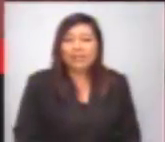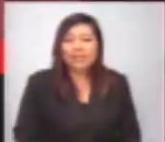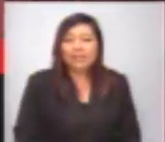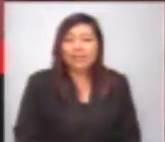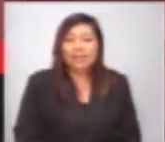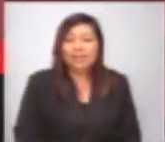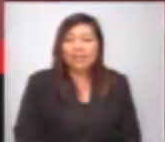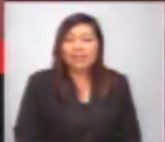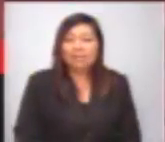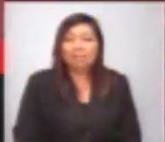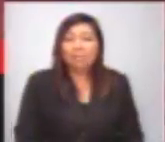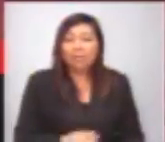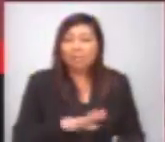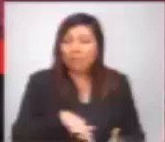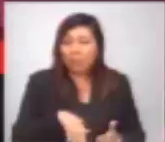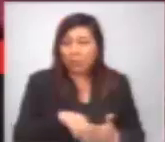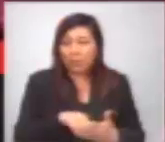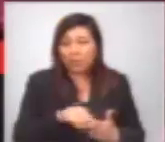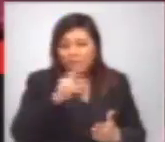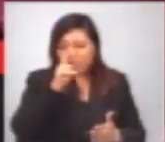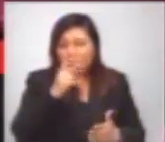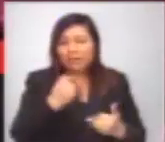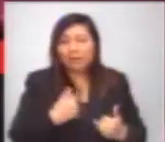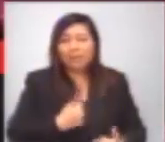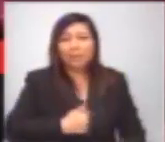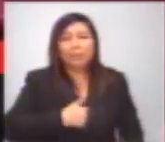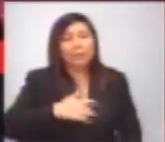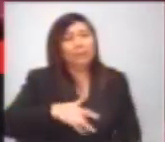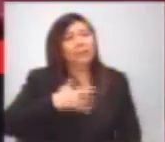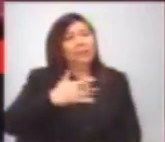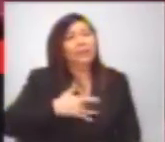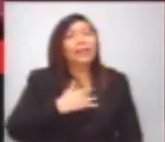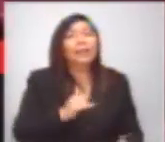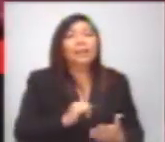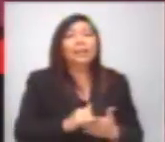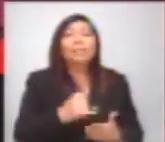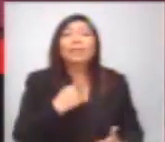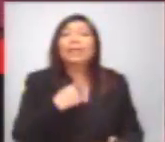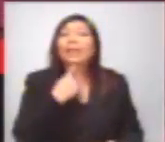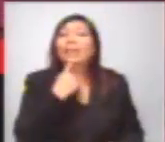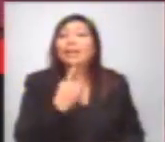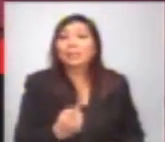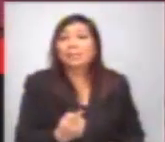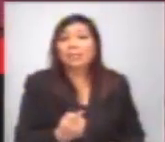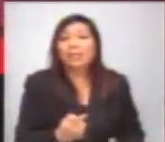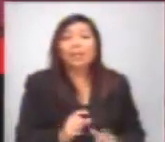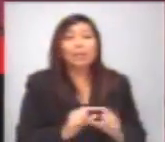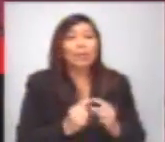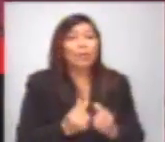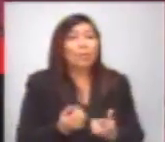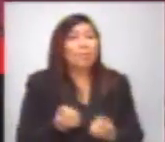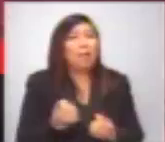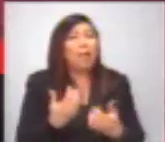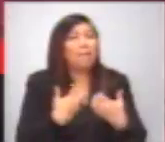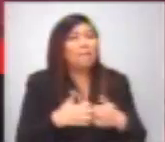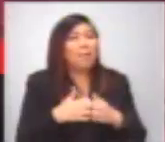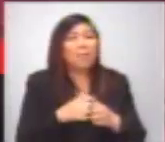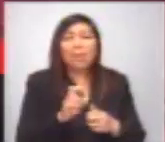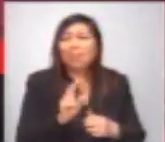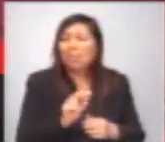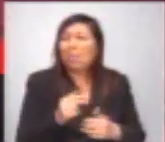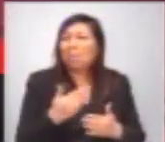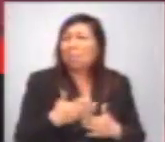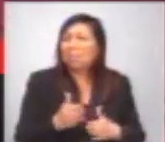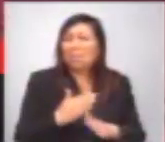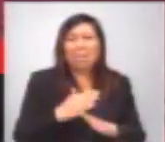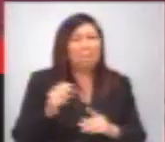ministra. Porque creo que los peruanos tenemos que tener autoestima y tenemos que decirles a estos grupos económicos que a los peruanos no